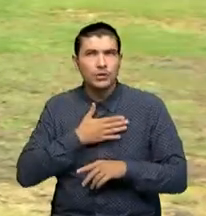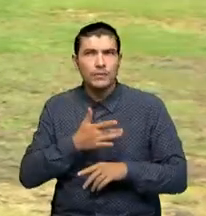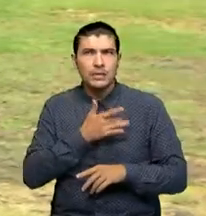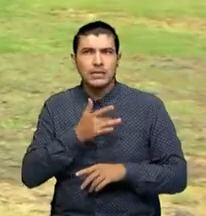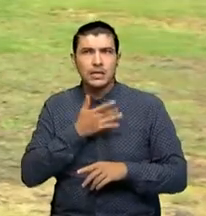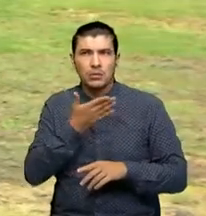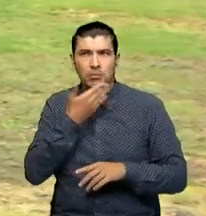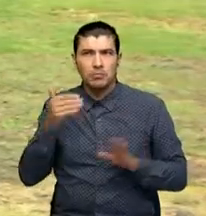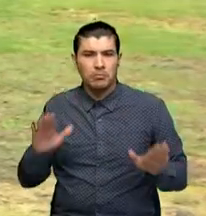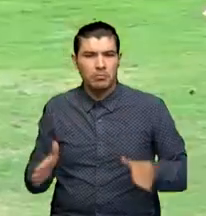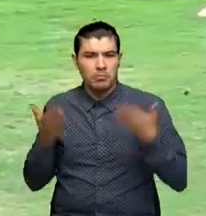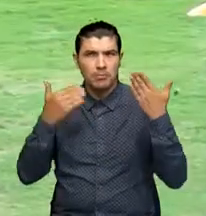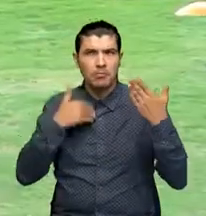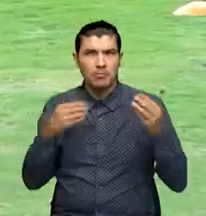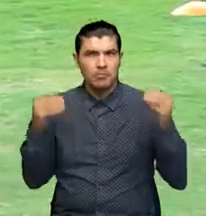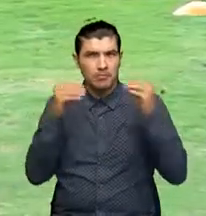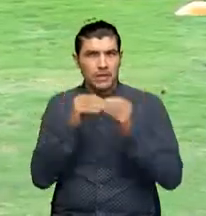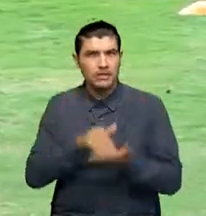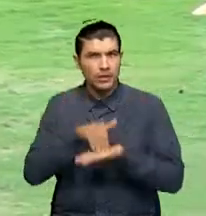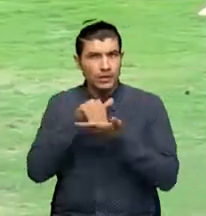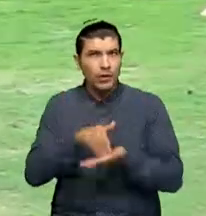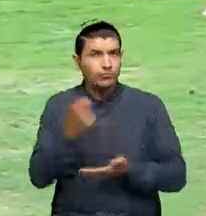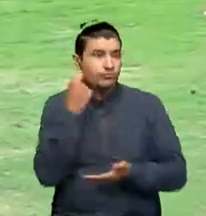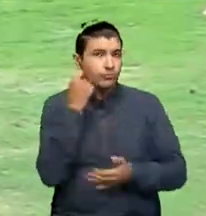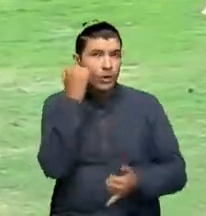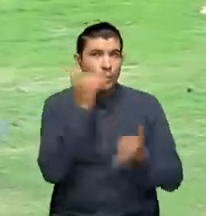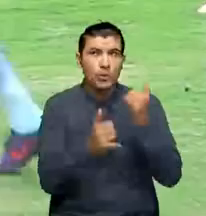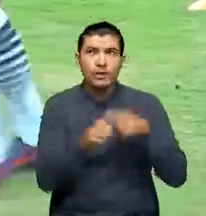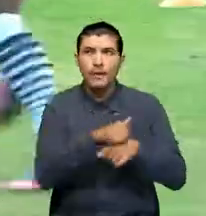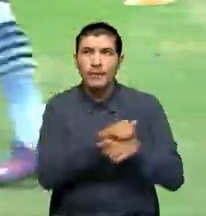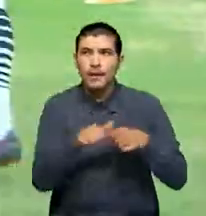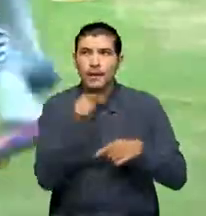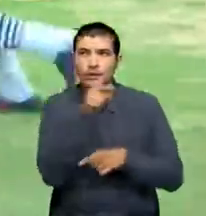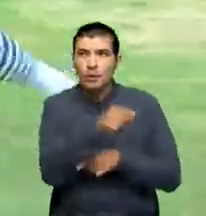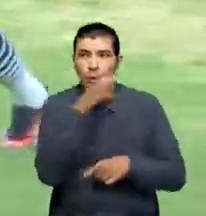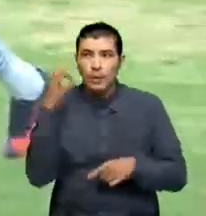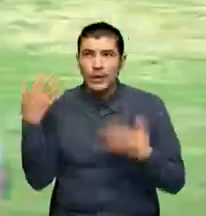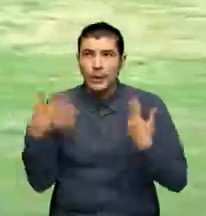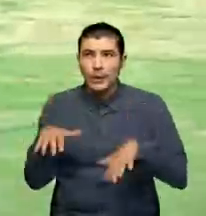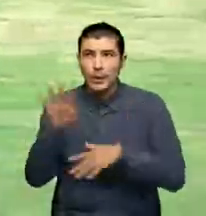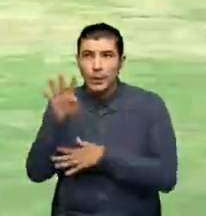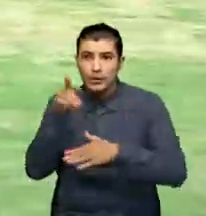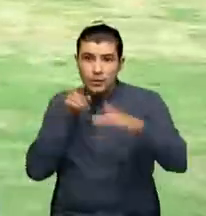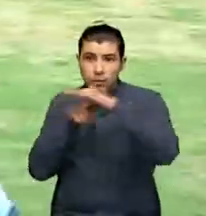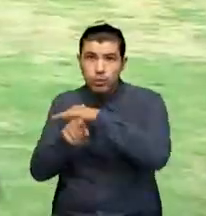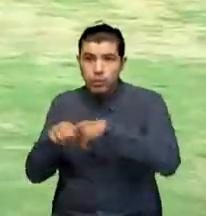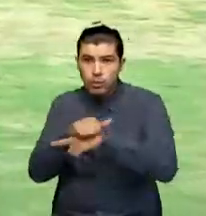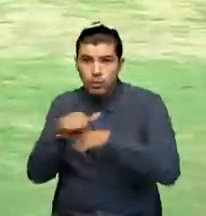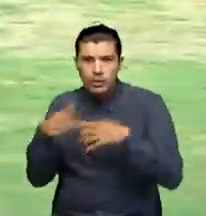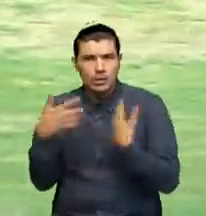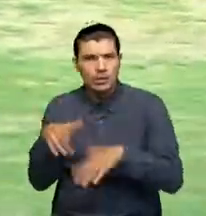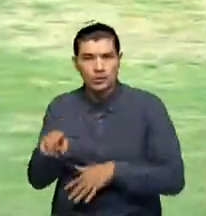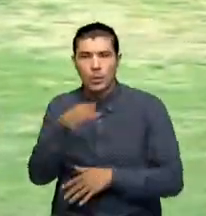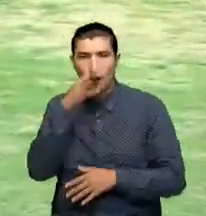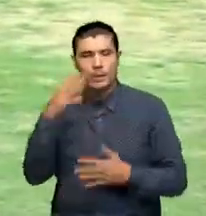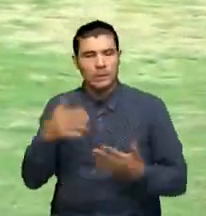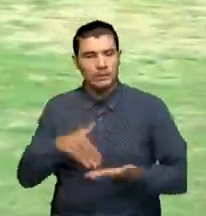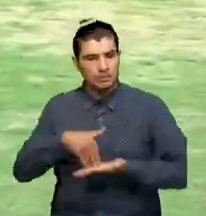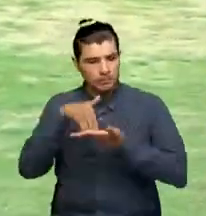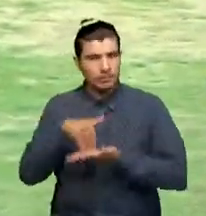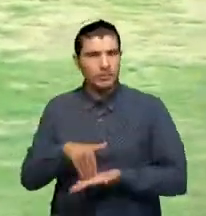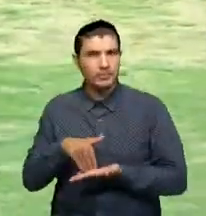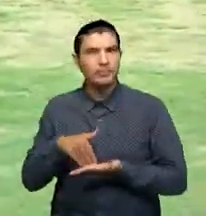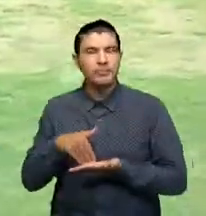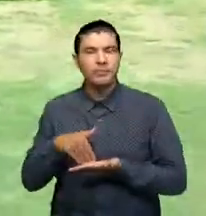mejor y con más fuerza en las últimas prácticas de fútbol el atacante ha marcado cuatro goles y se ha venido afianzando a la idea del cuerpo